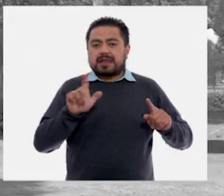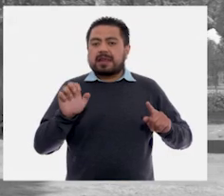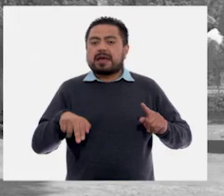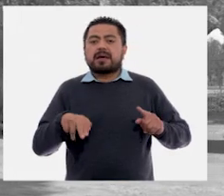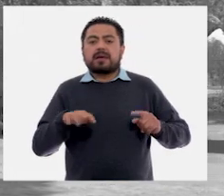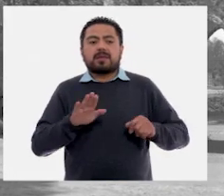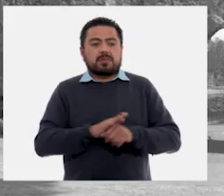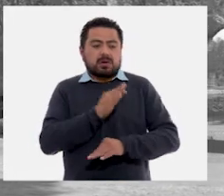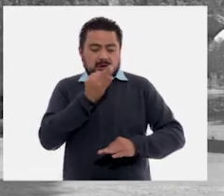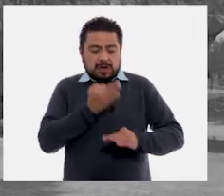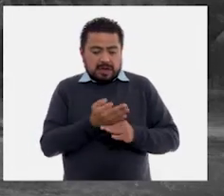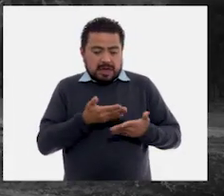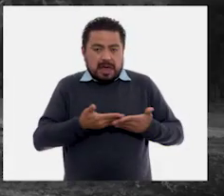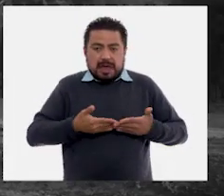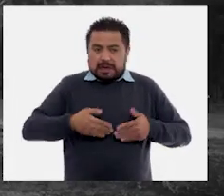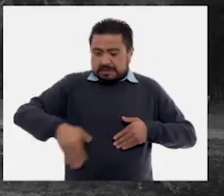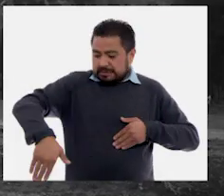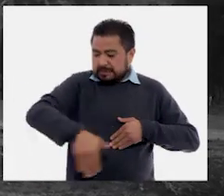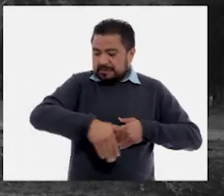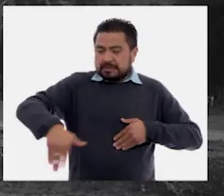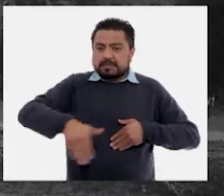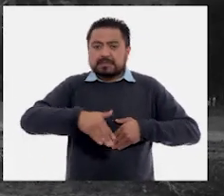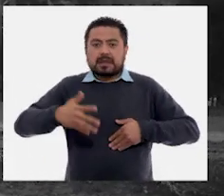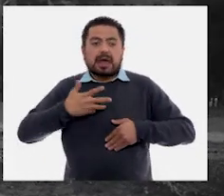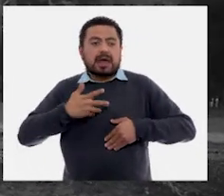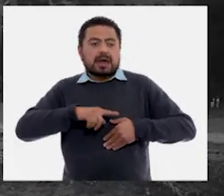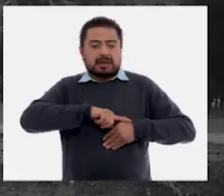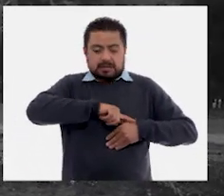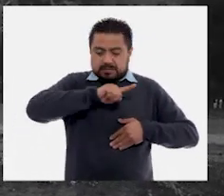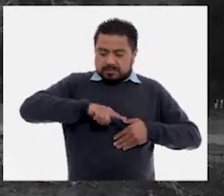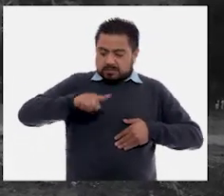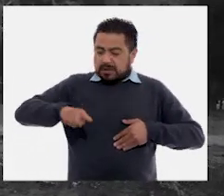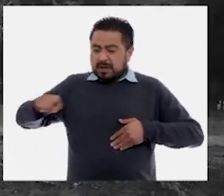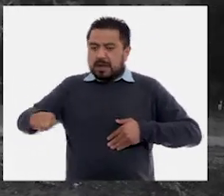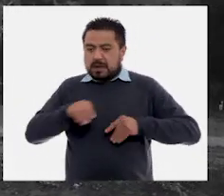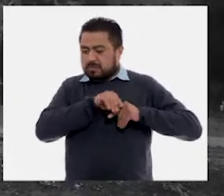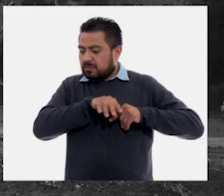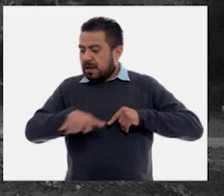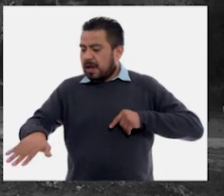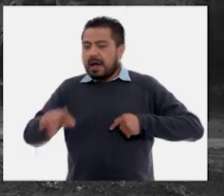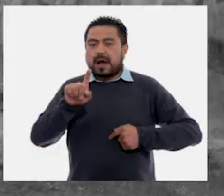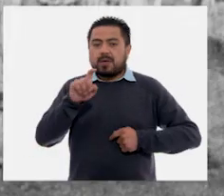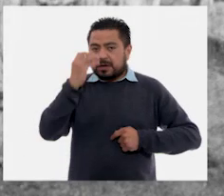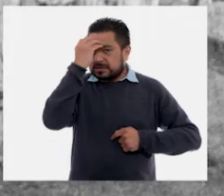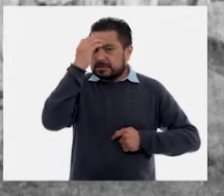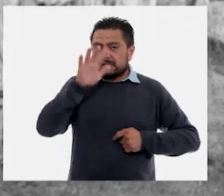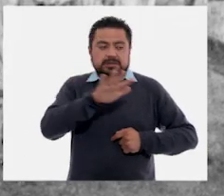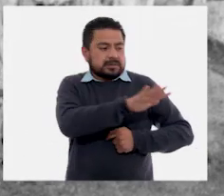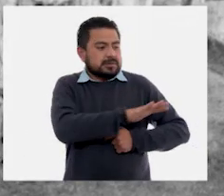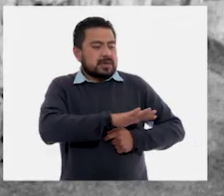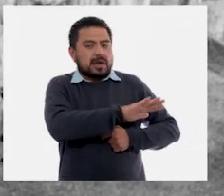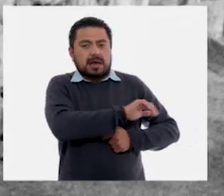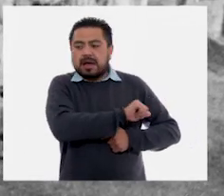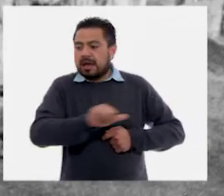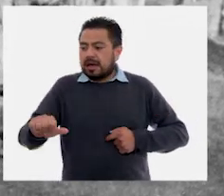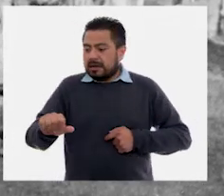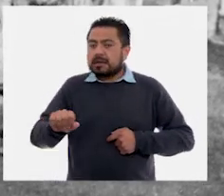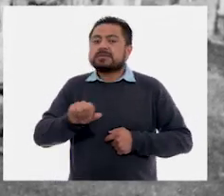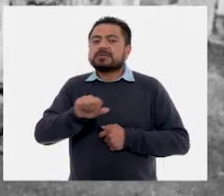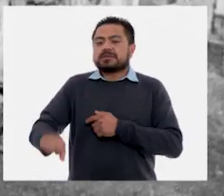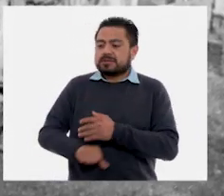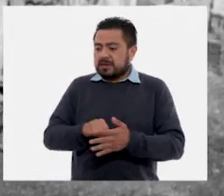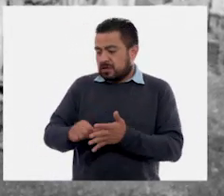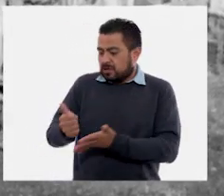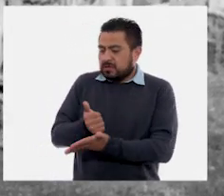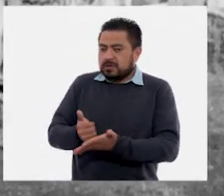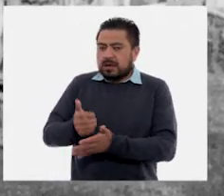porque por aquí pasaba el acueducto que traía el agua de los manantiales de Chapultepec al centro de la ciudad,